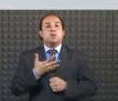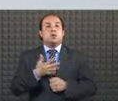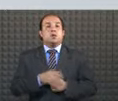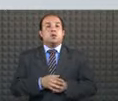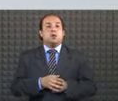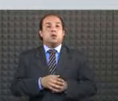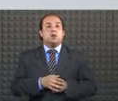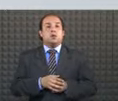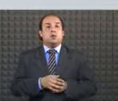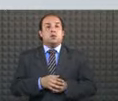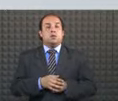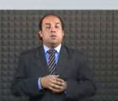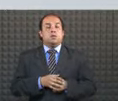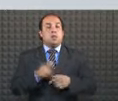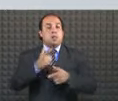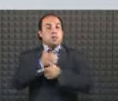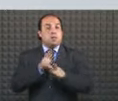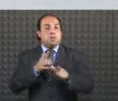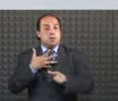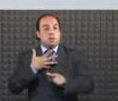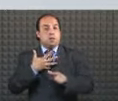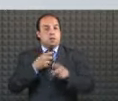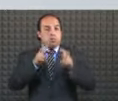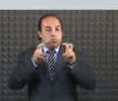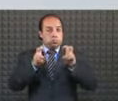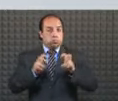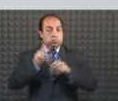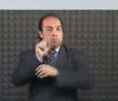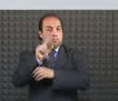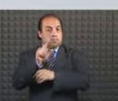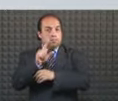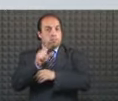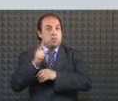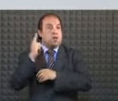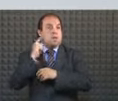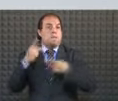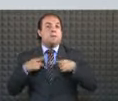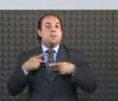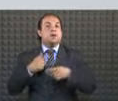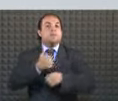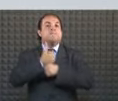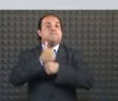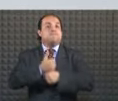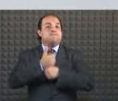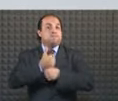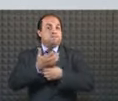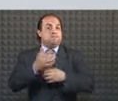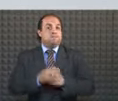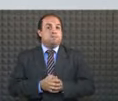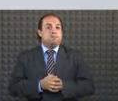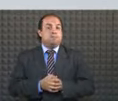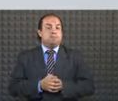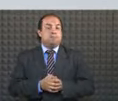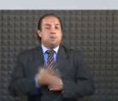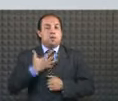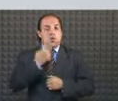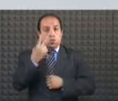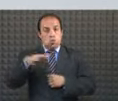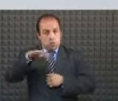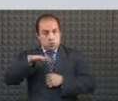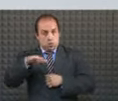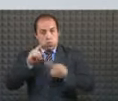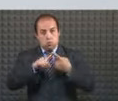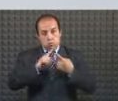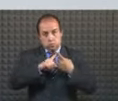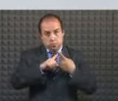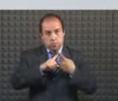las condiciones, y también escuchar a las víctimas, porque hay dos partes aquí. En este caso,